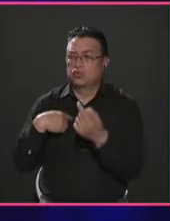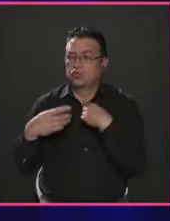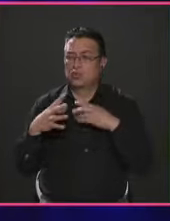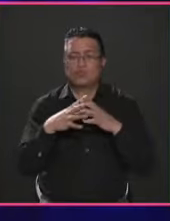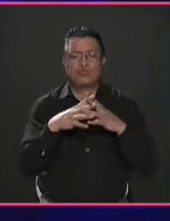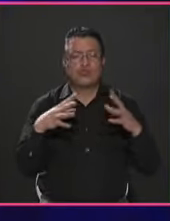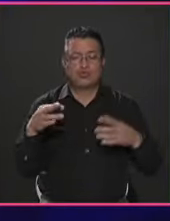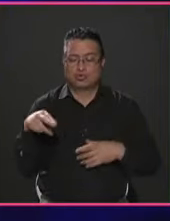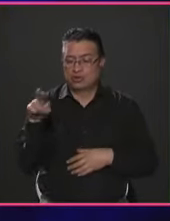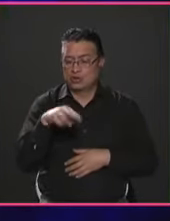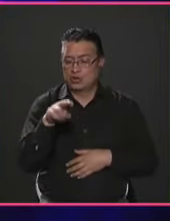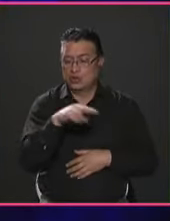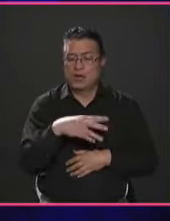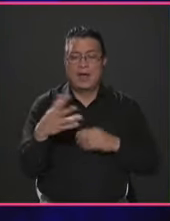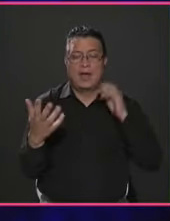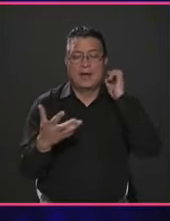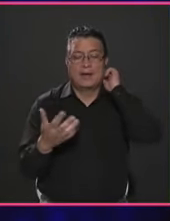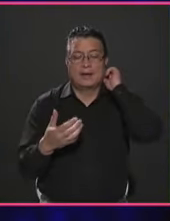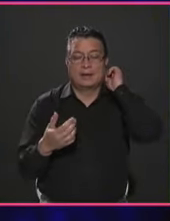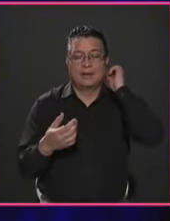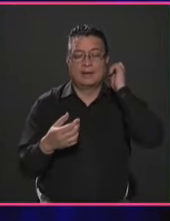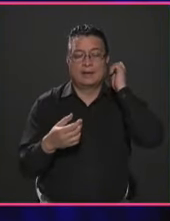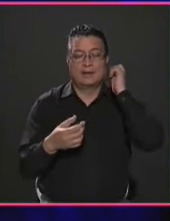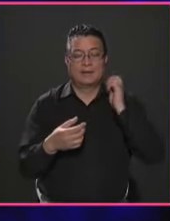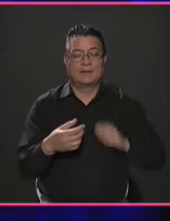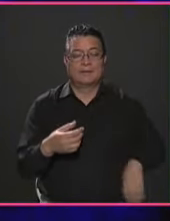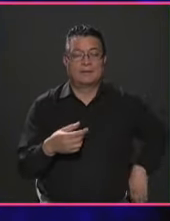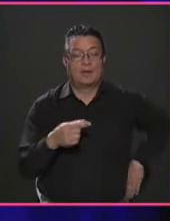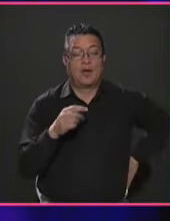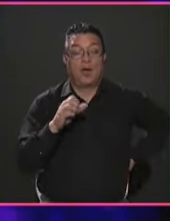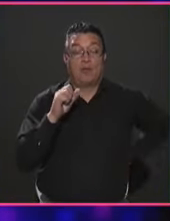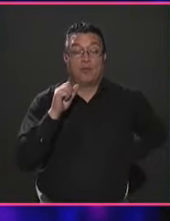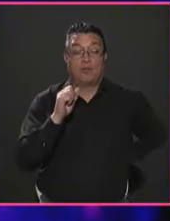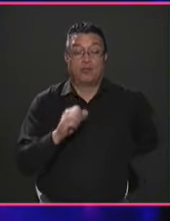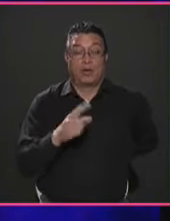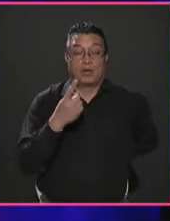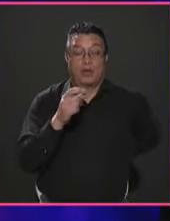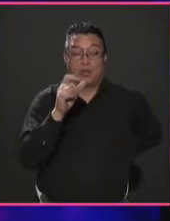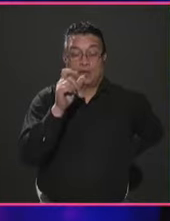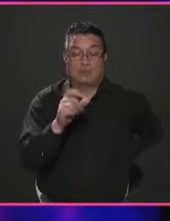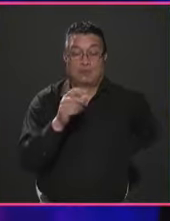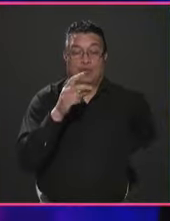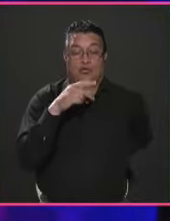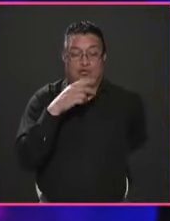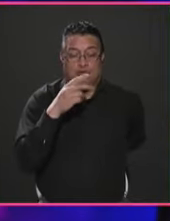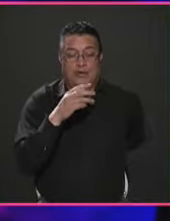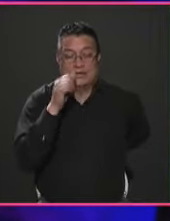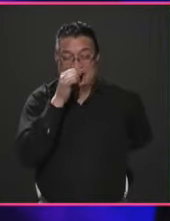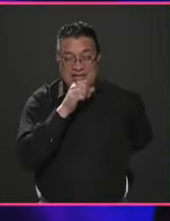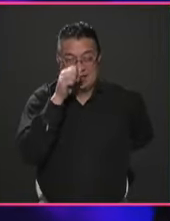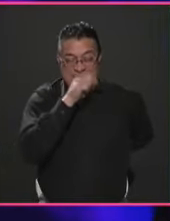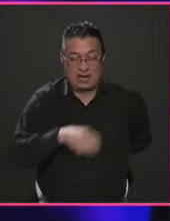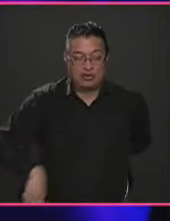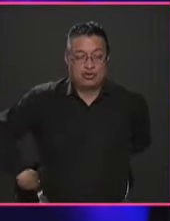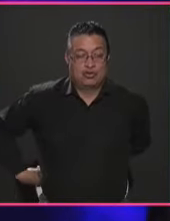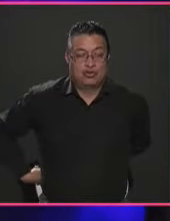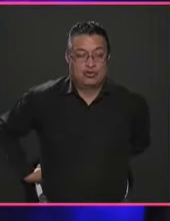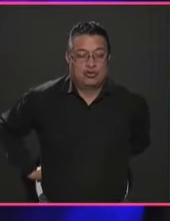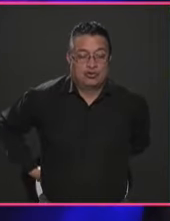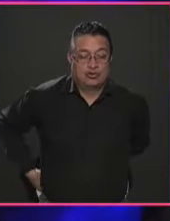seguido ha sido puede un cerdo salvar la vida de todas